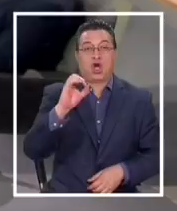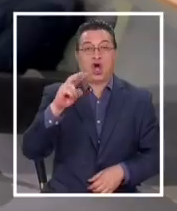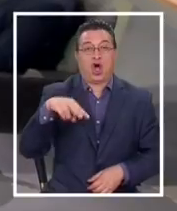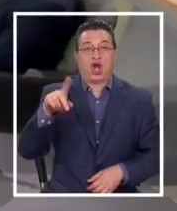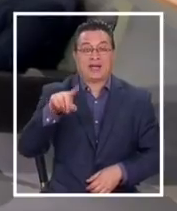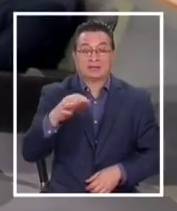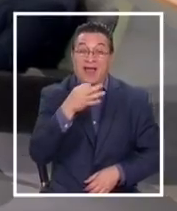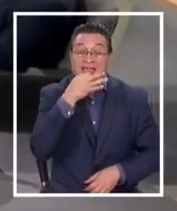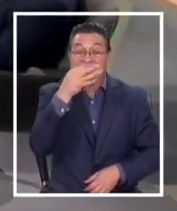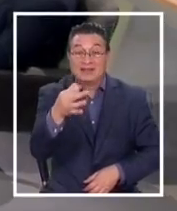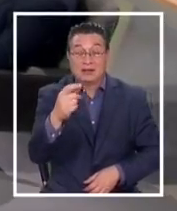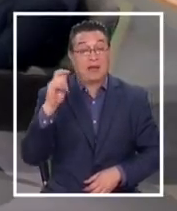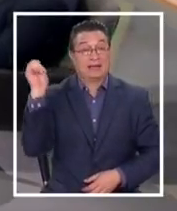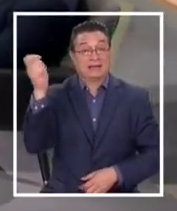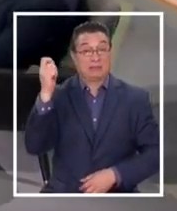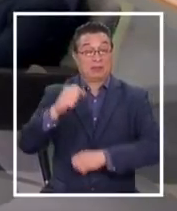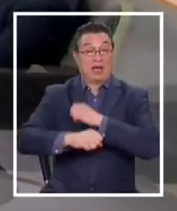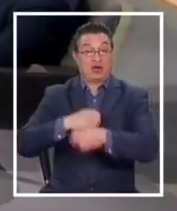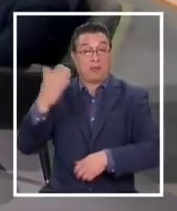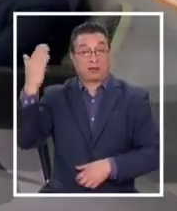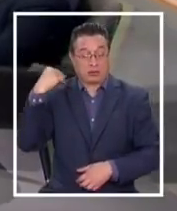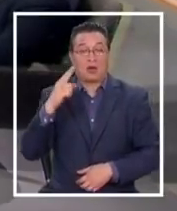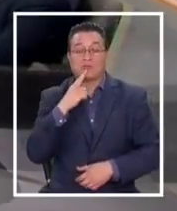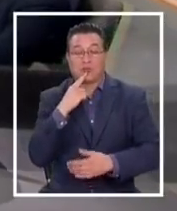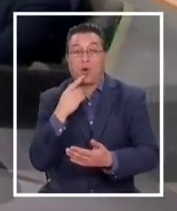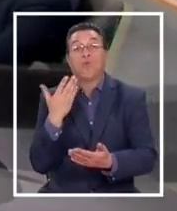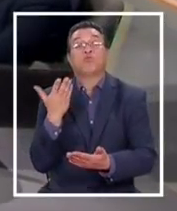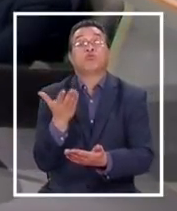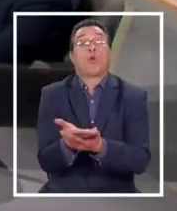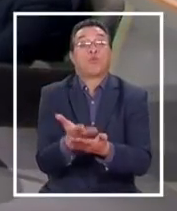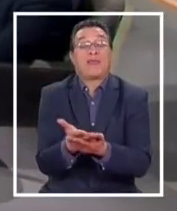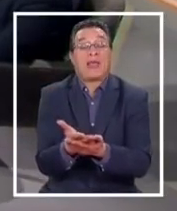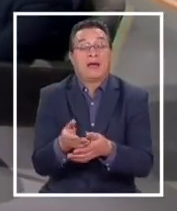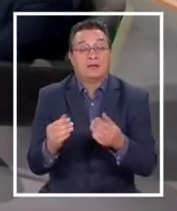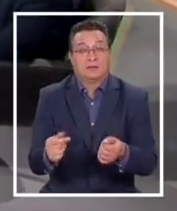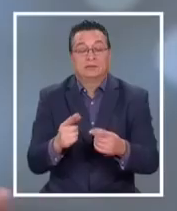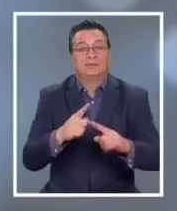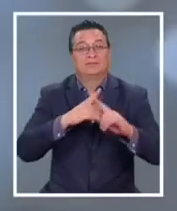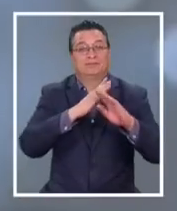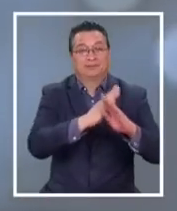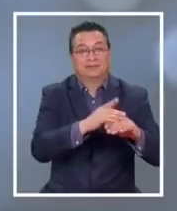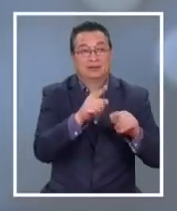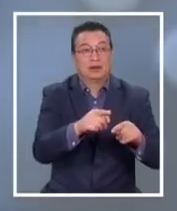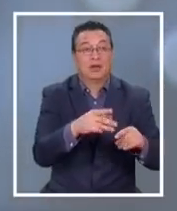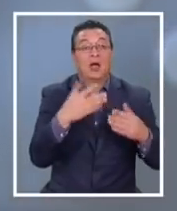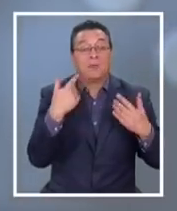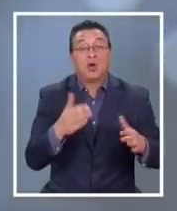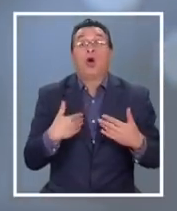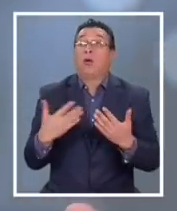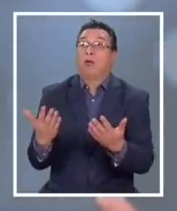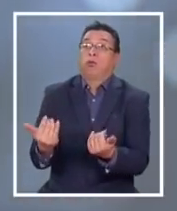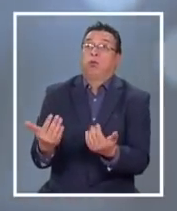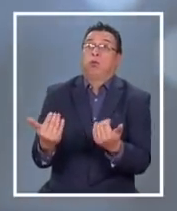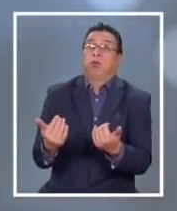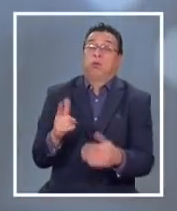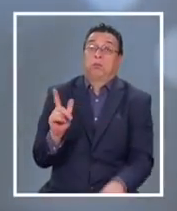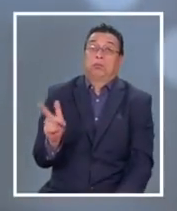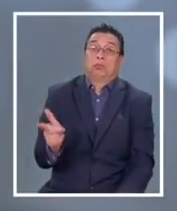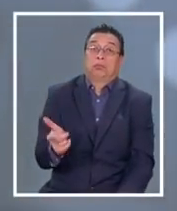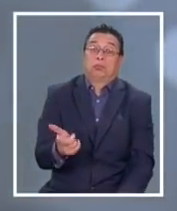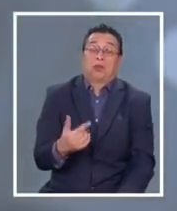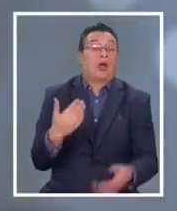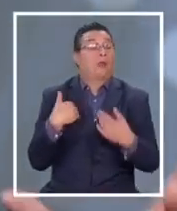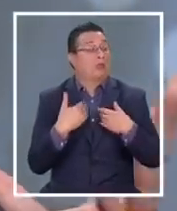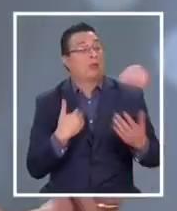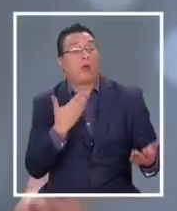que en septiembre del año pasado iban a hacer una propuesta para terminar las exenciones. Como nos cansamos de esperarlo, nosotros hicimos